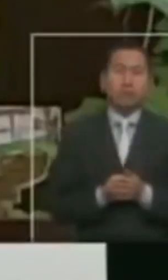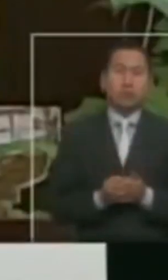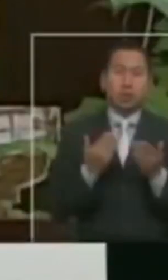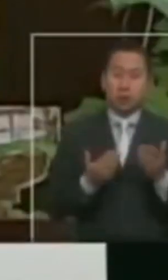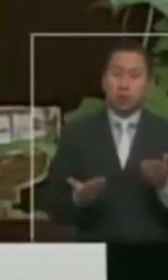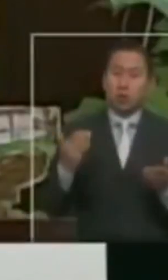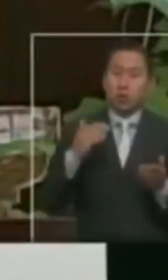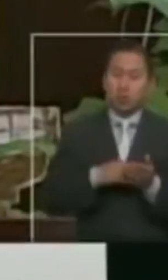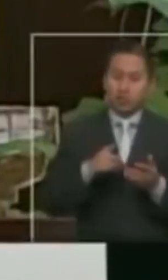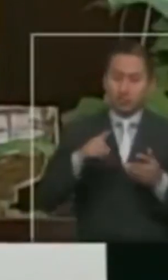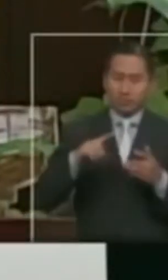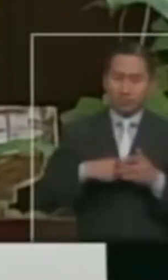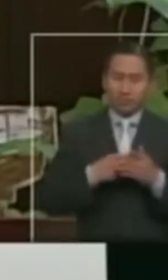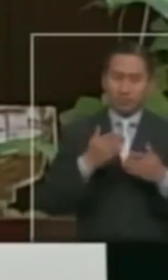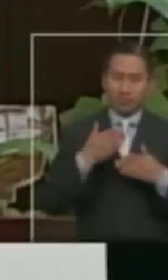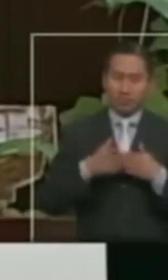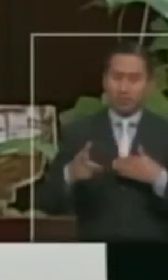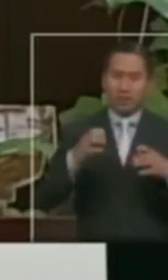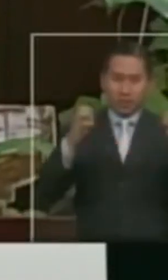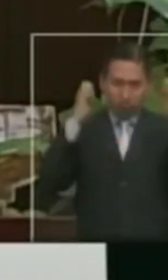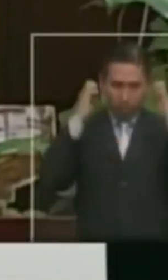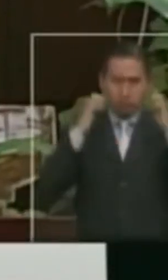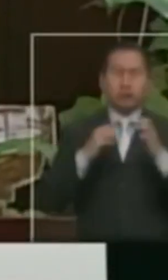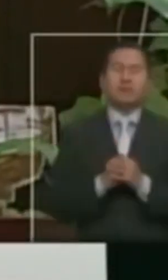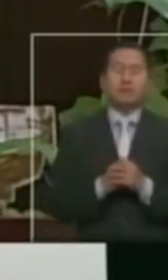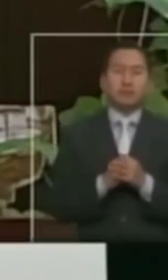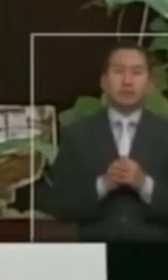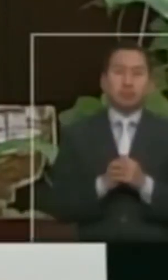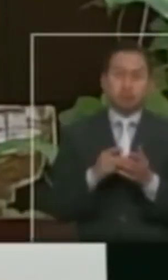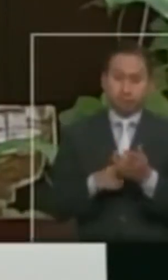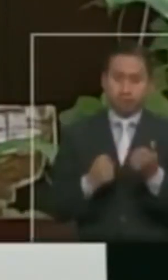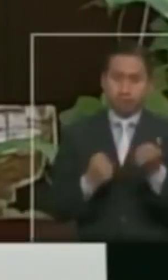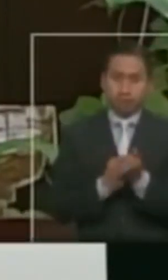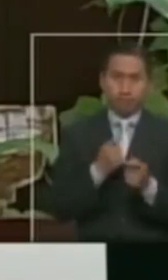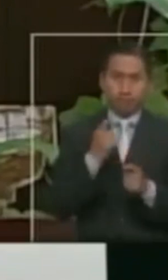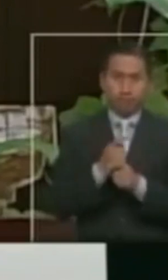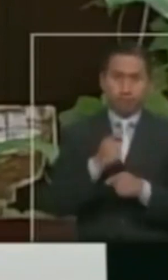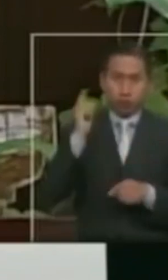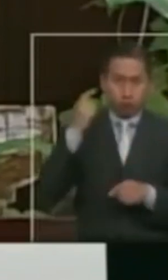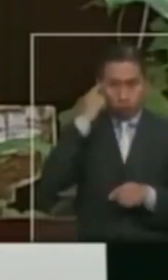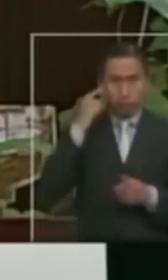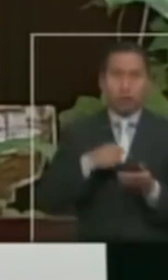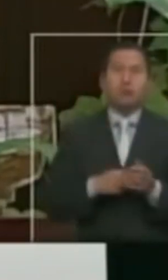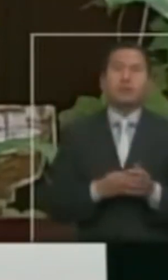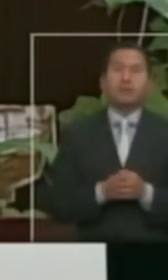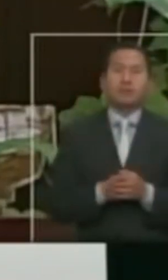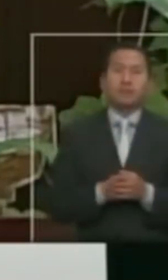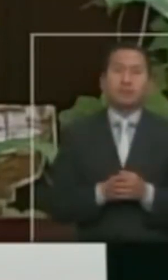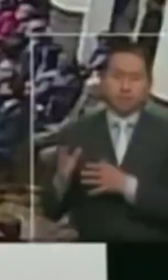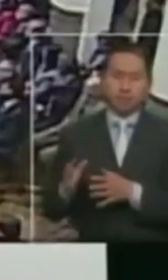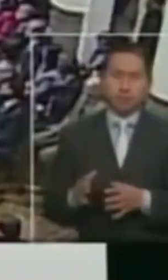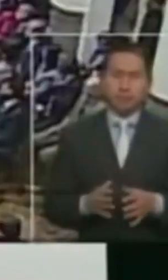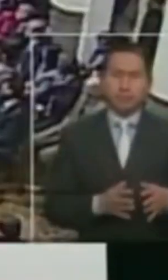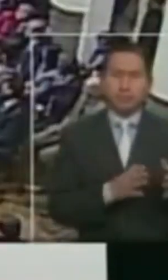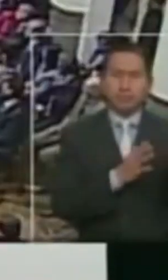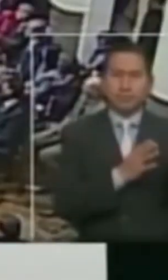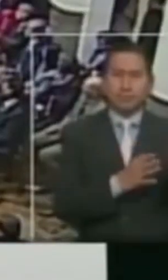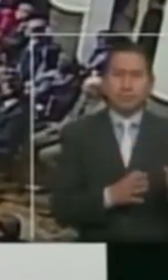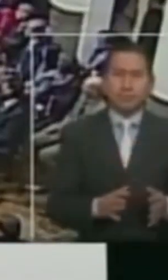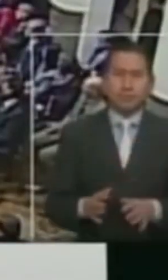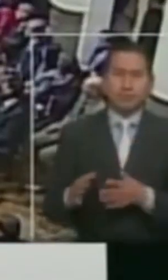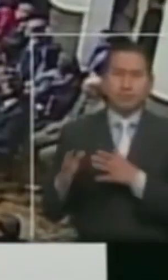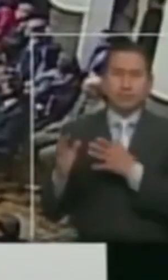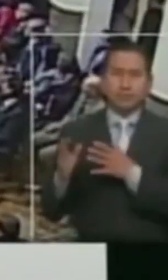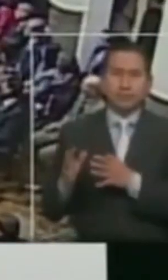boliviano. No solamente es un tema de palabra, yo creo que es un tema de consecuencia respecto a lo que significaría si ella va.